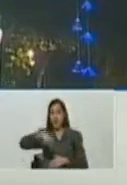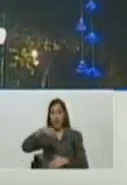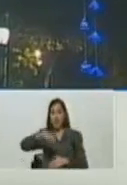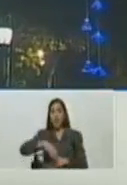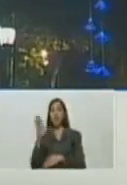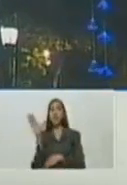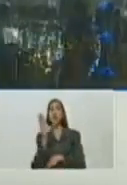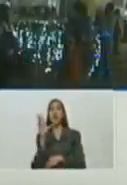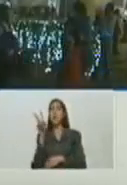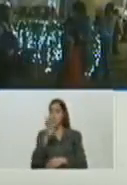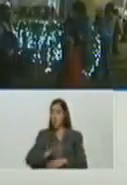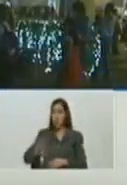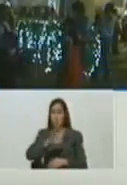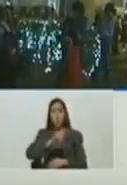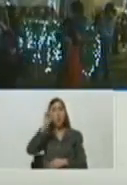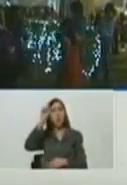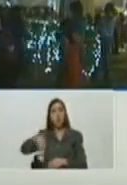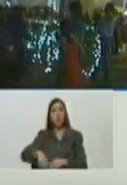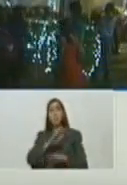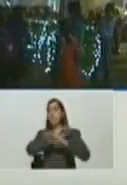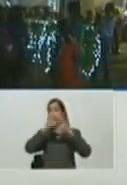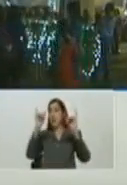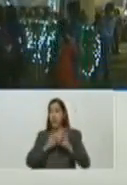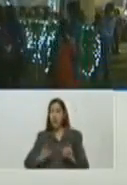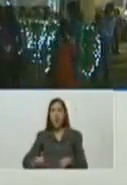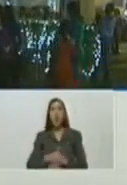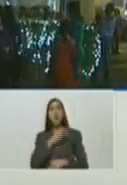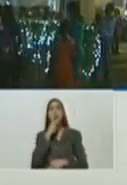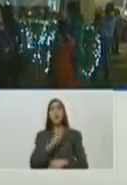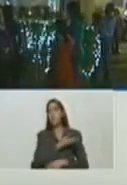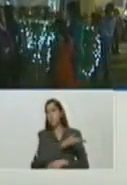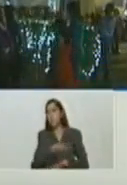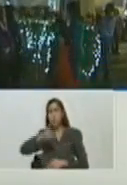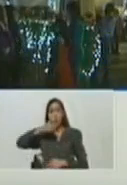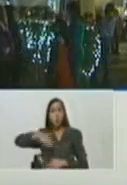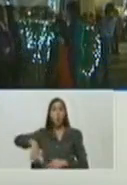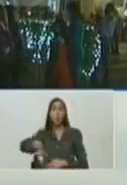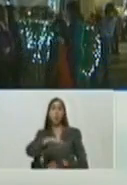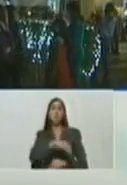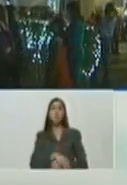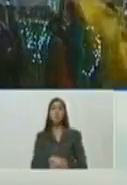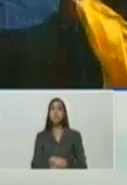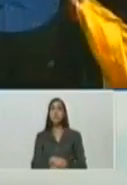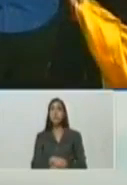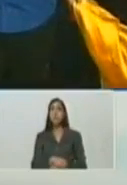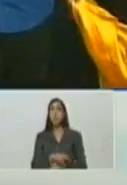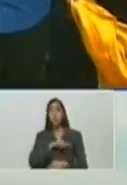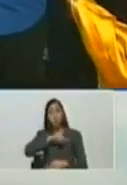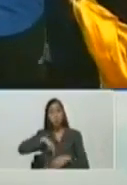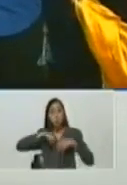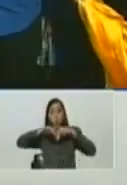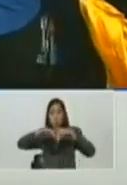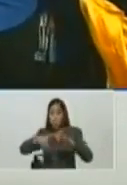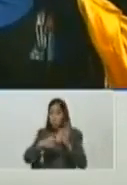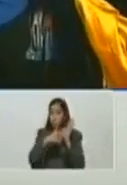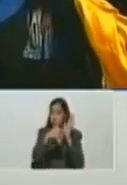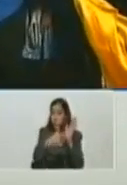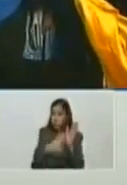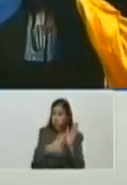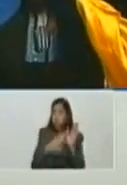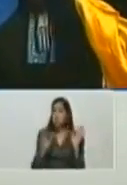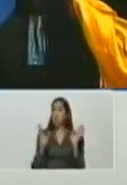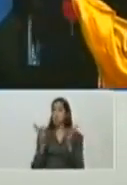toda Venezuela, feliz Navidad para todo nuestro pueblo. Sí, mi presidente, bueno, aquí tenemos un despliegue que queremos mostrarle, pero háganos usted un